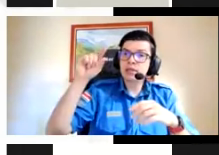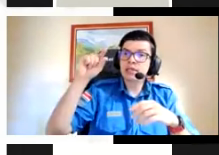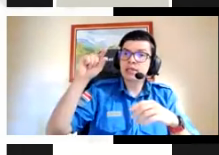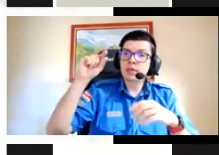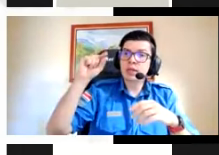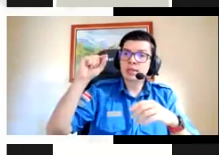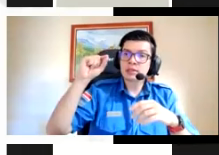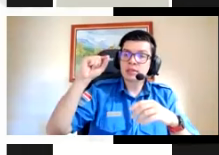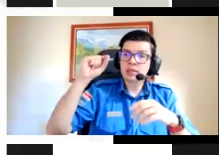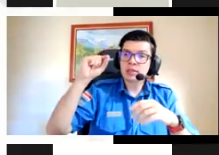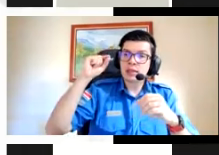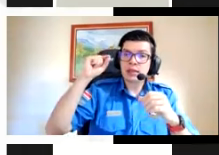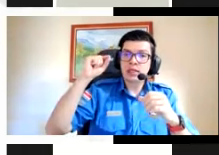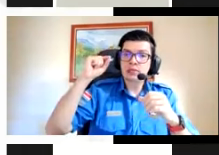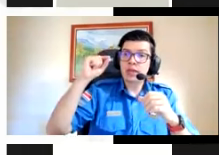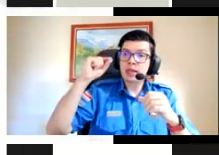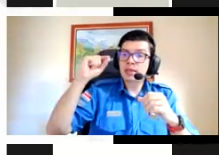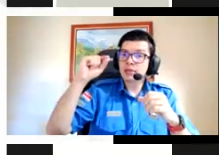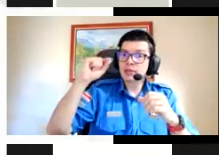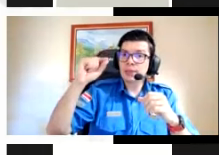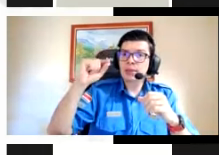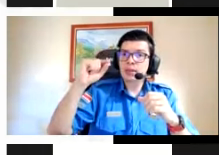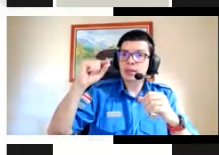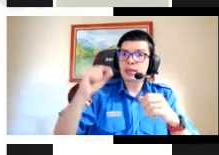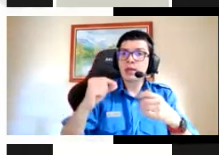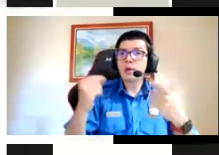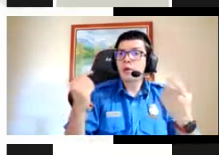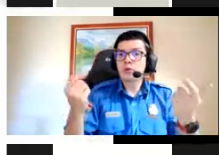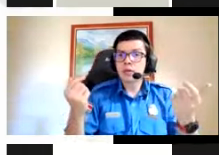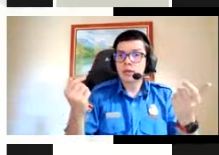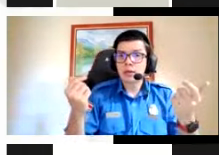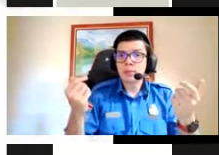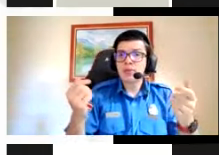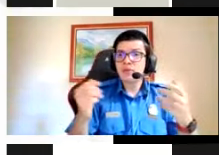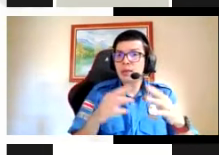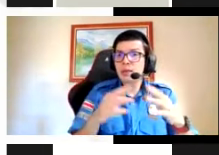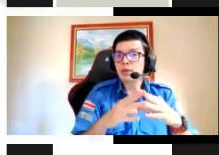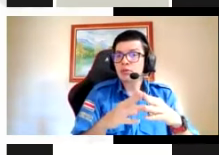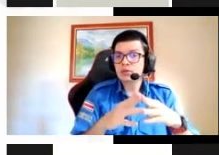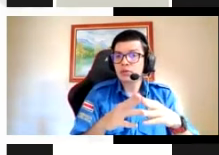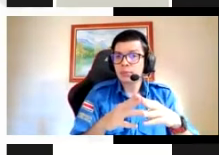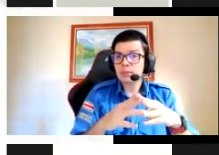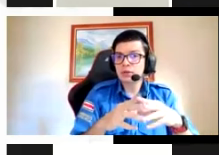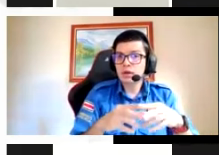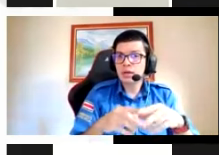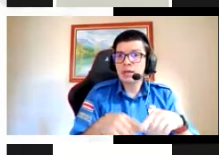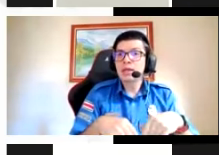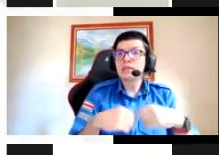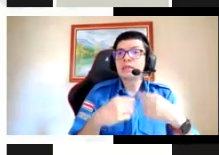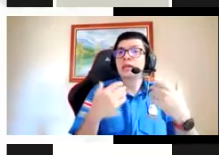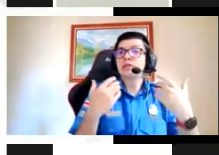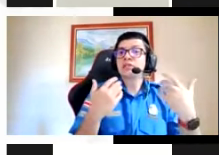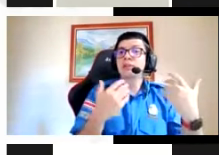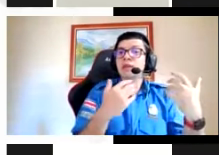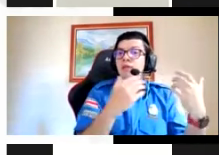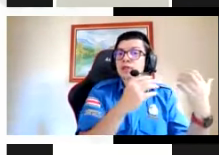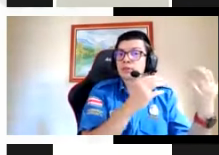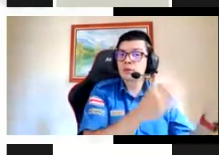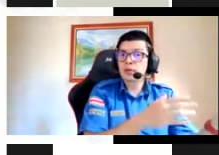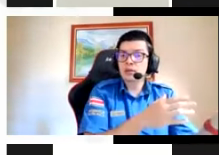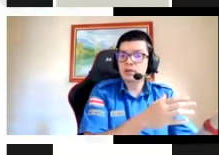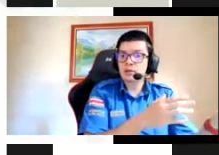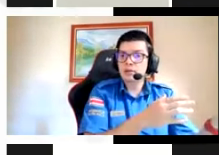debilitar las paredes del recipiente, ¿qué va a ocurrir? Perfectamente en una sobrepresión, el recipiente va